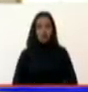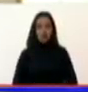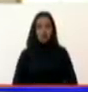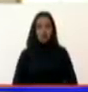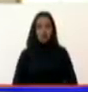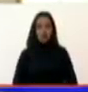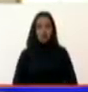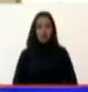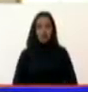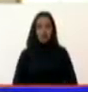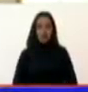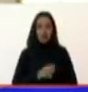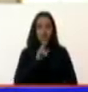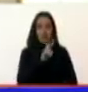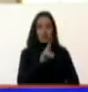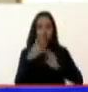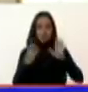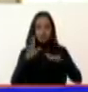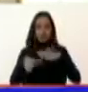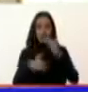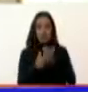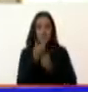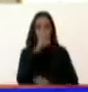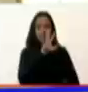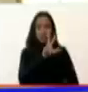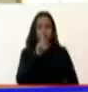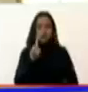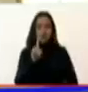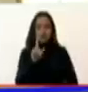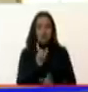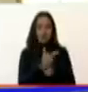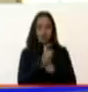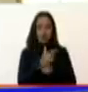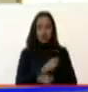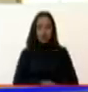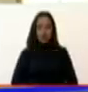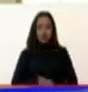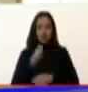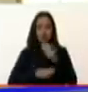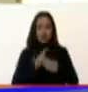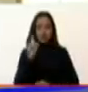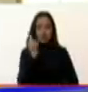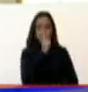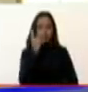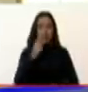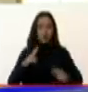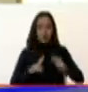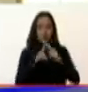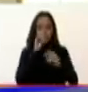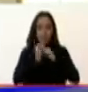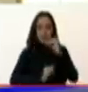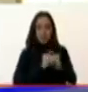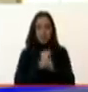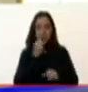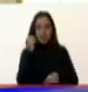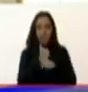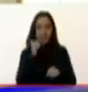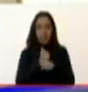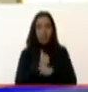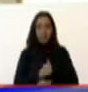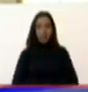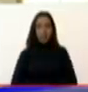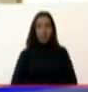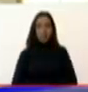El 29 al 31 de agosto se hizo el primer encuentro internacional de trabajadores y